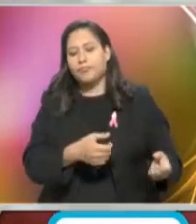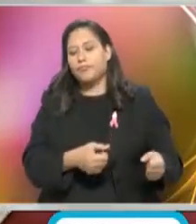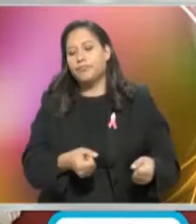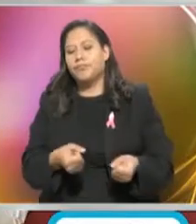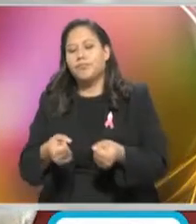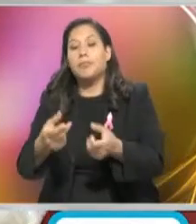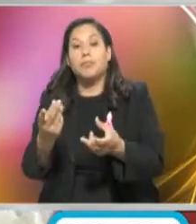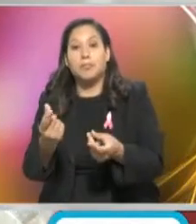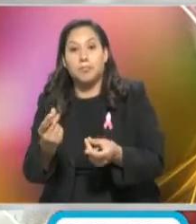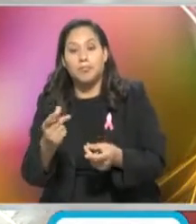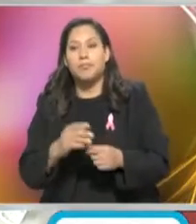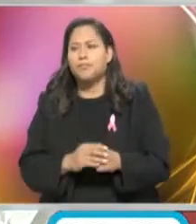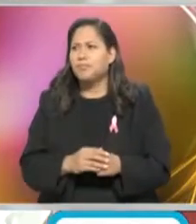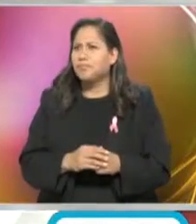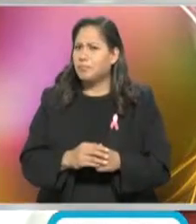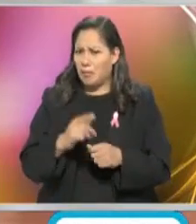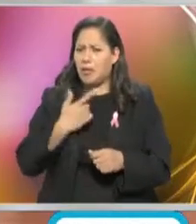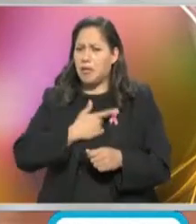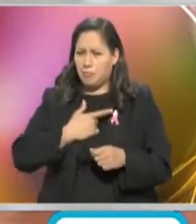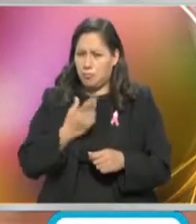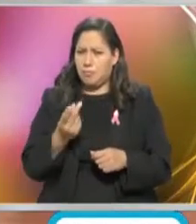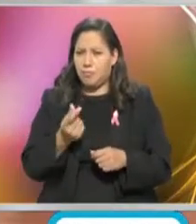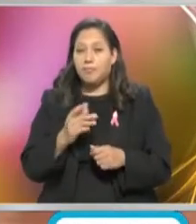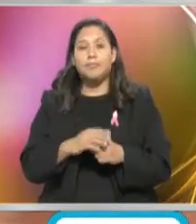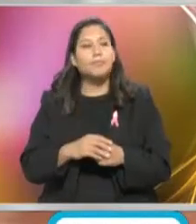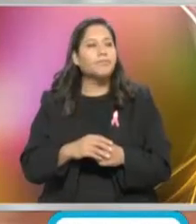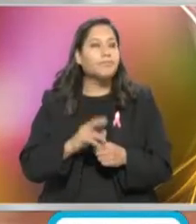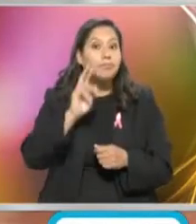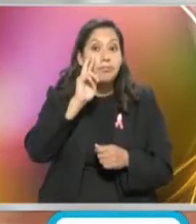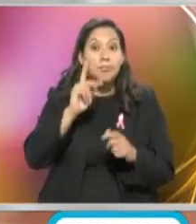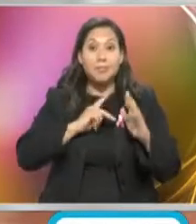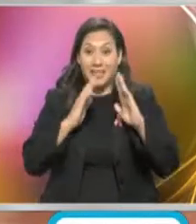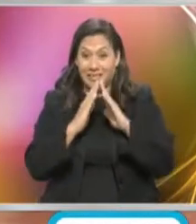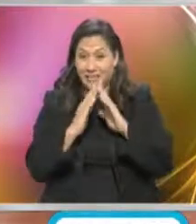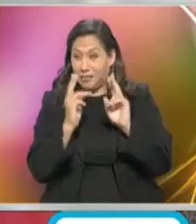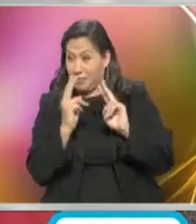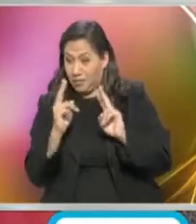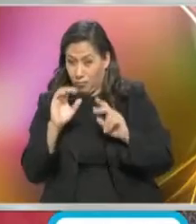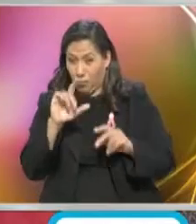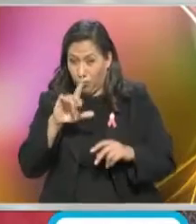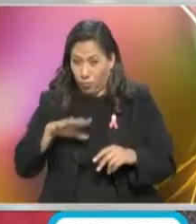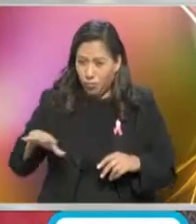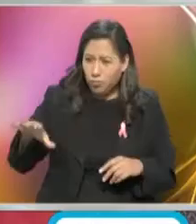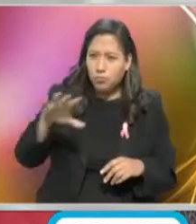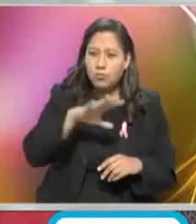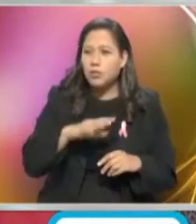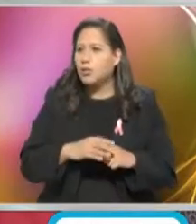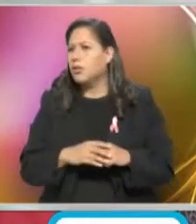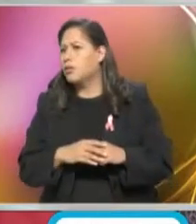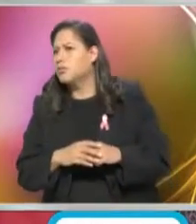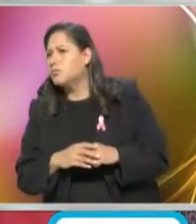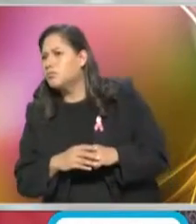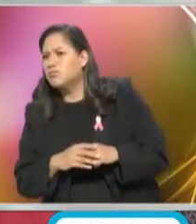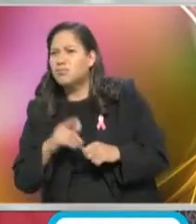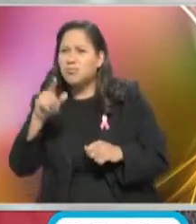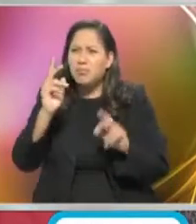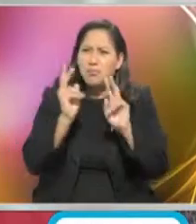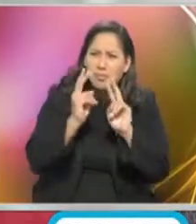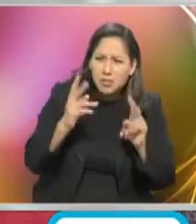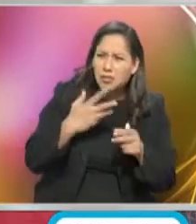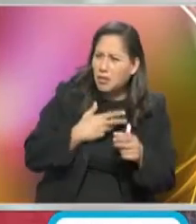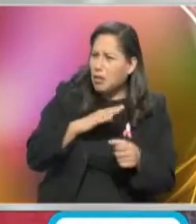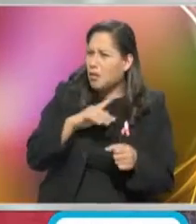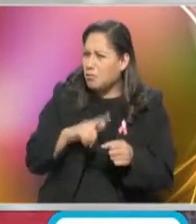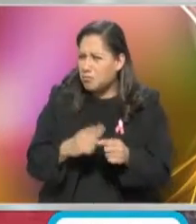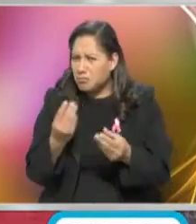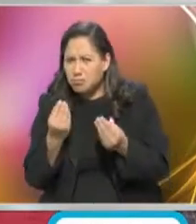perros. Y él notó que en su colonia, en su vecindario, había muchas